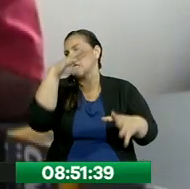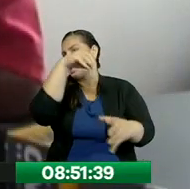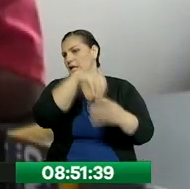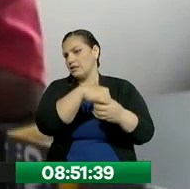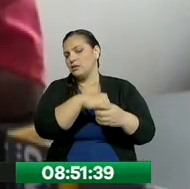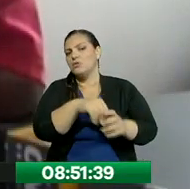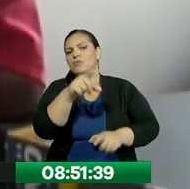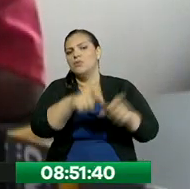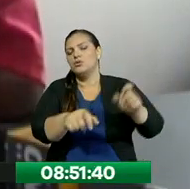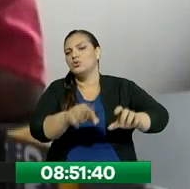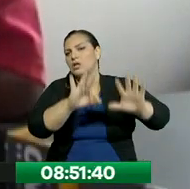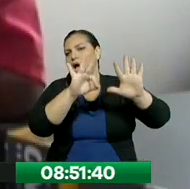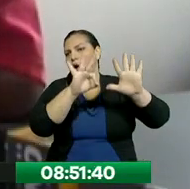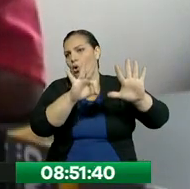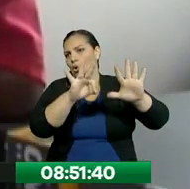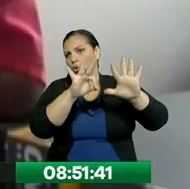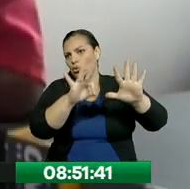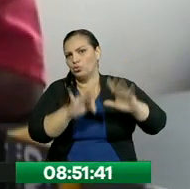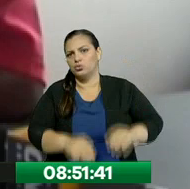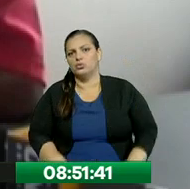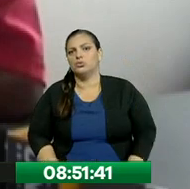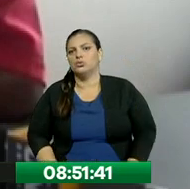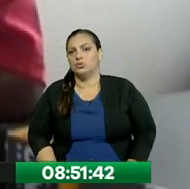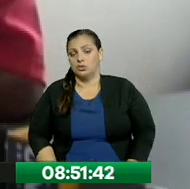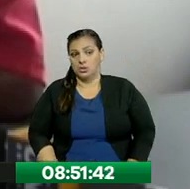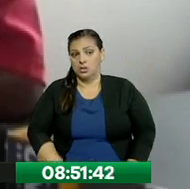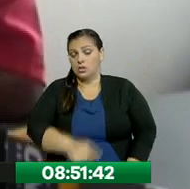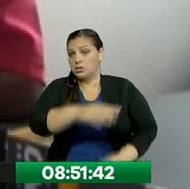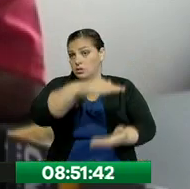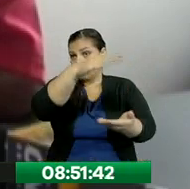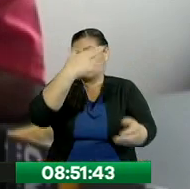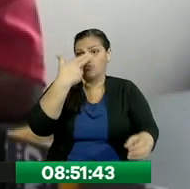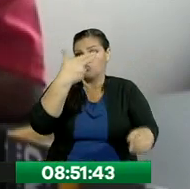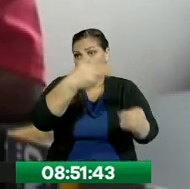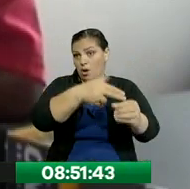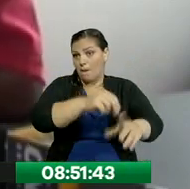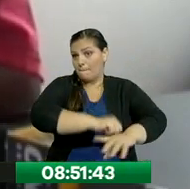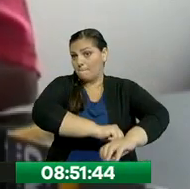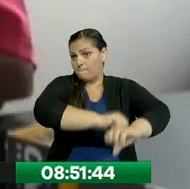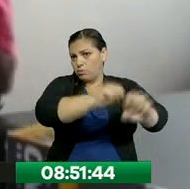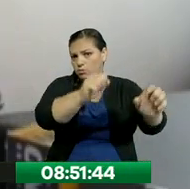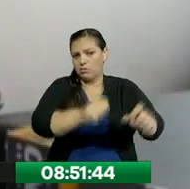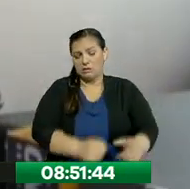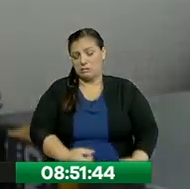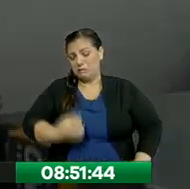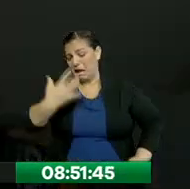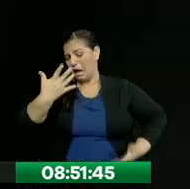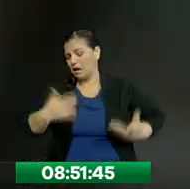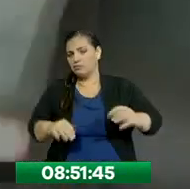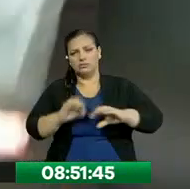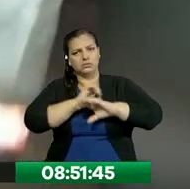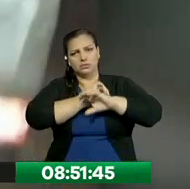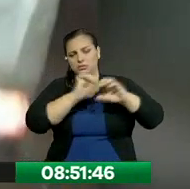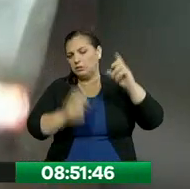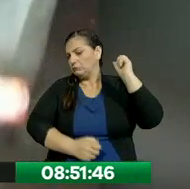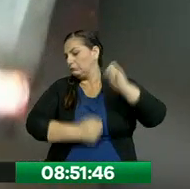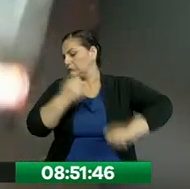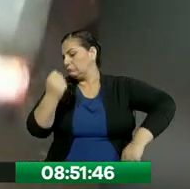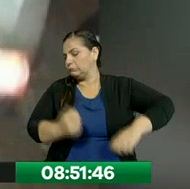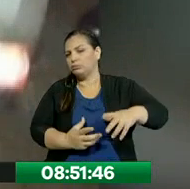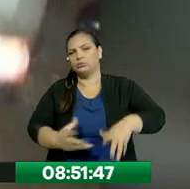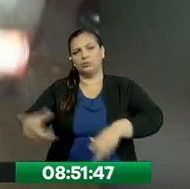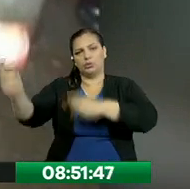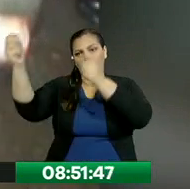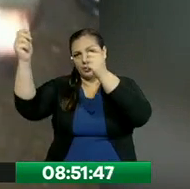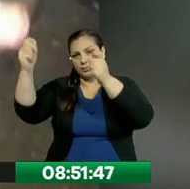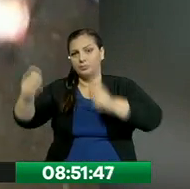personas, de las cuales ninguna ha tenido ninguna situación que lamentar. Las explosiones ocurrieron